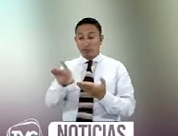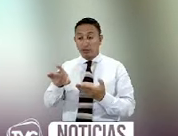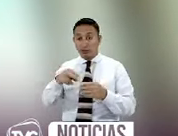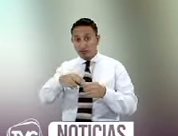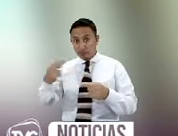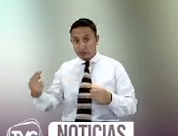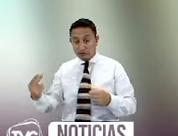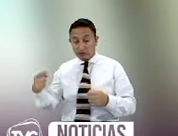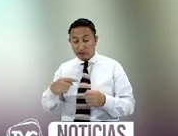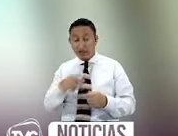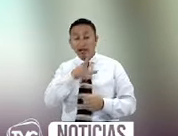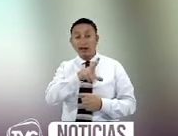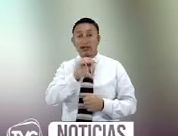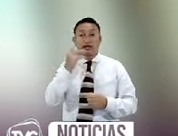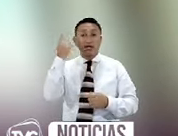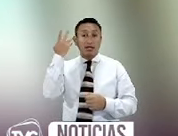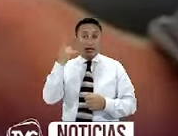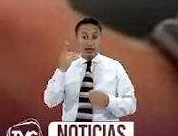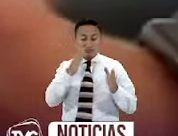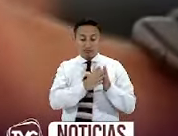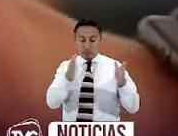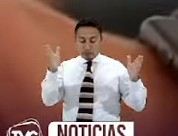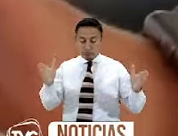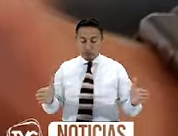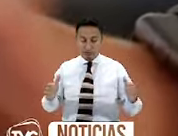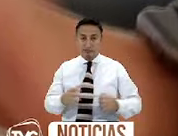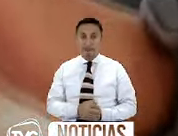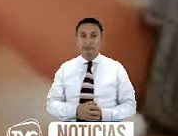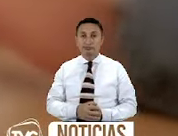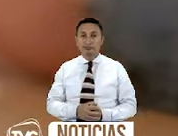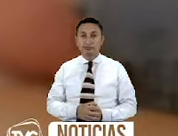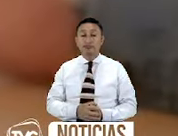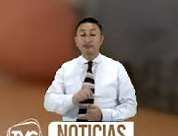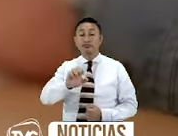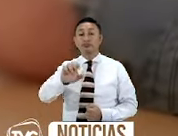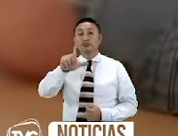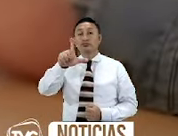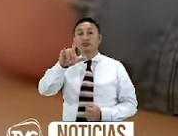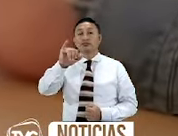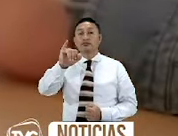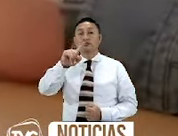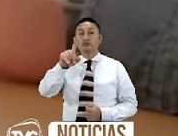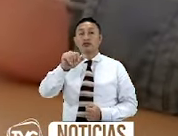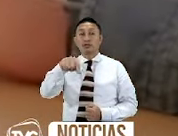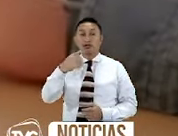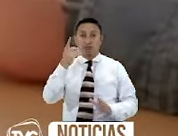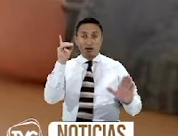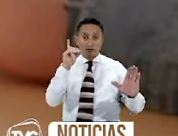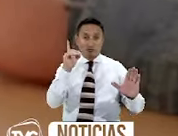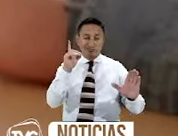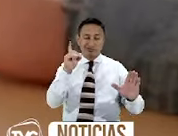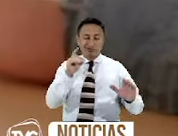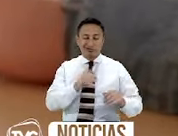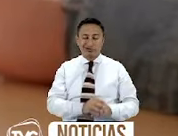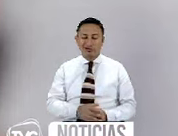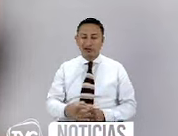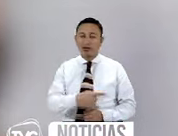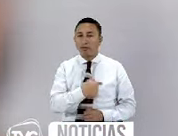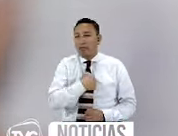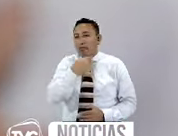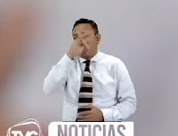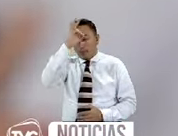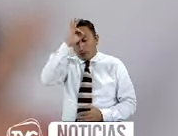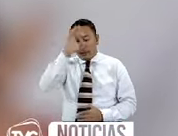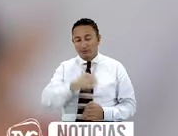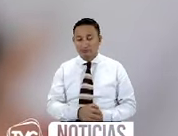interponer como tal este recurso. En el caso de Elizabeth y en otros, no han presentado denuncias por desconocimiento, a pesar de que por